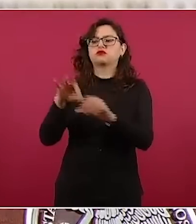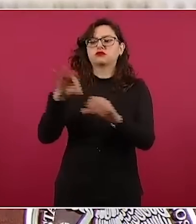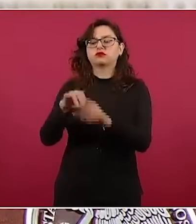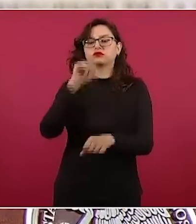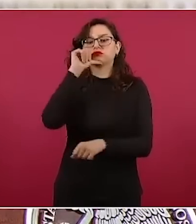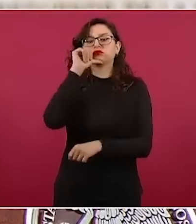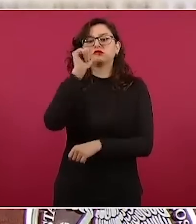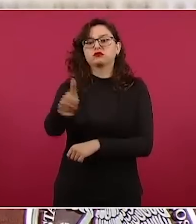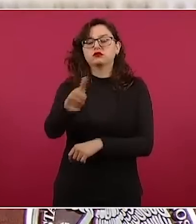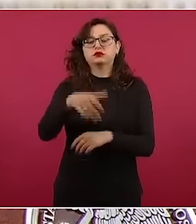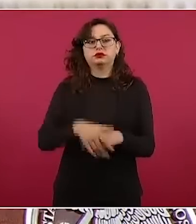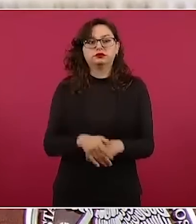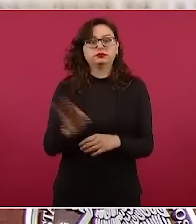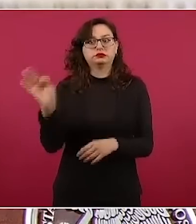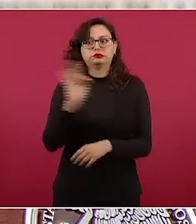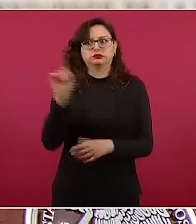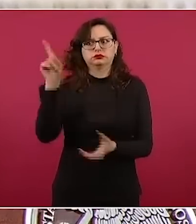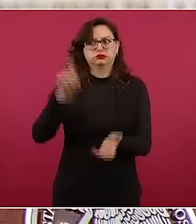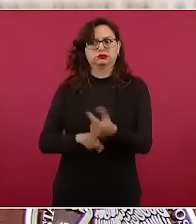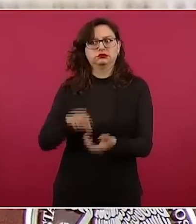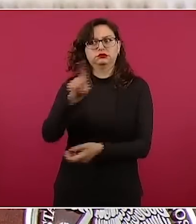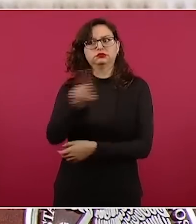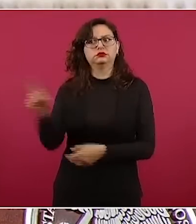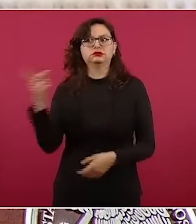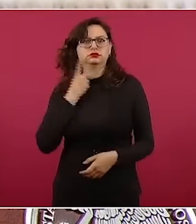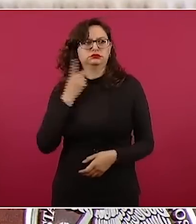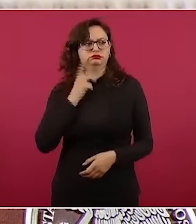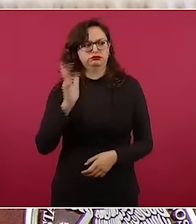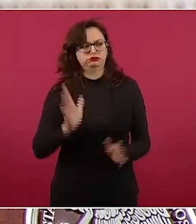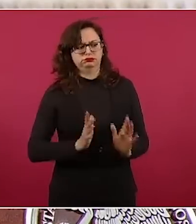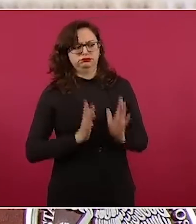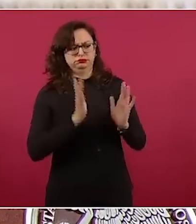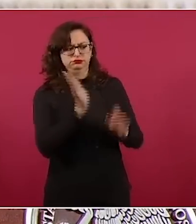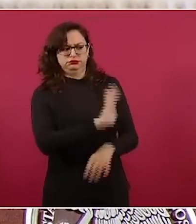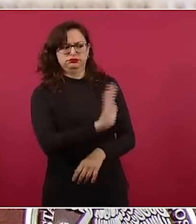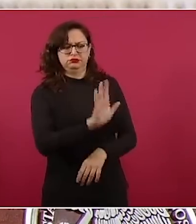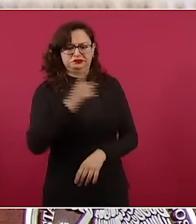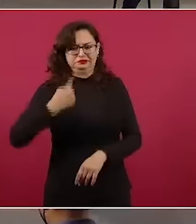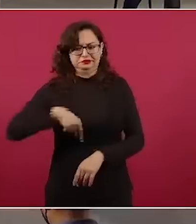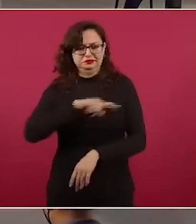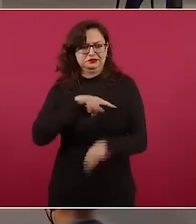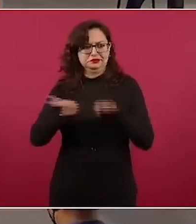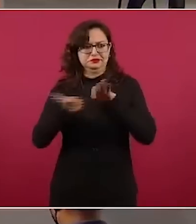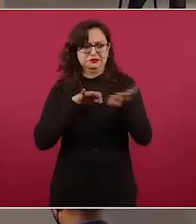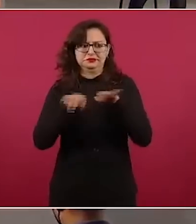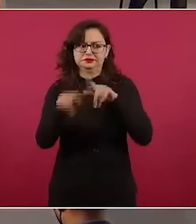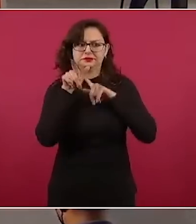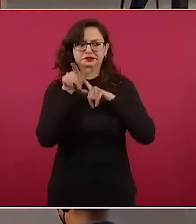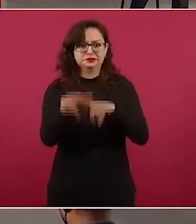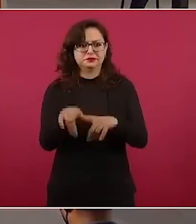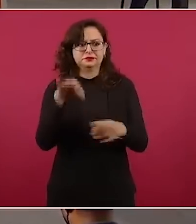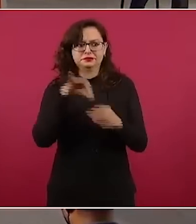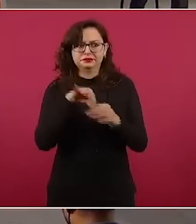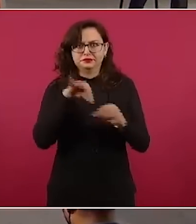Necesitamos una definición, que